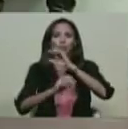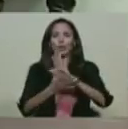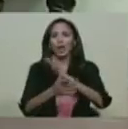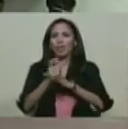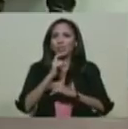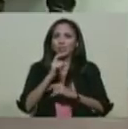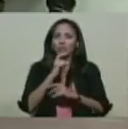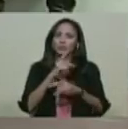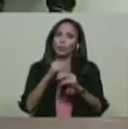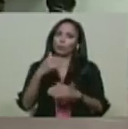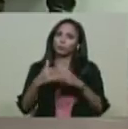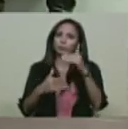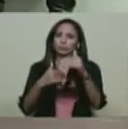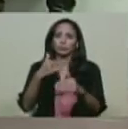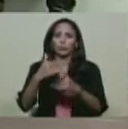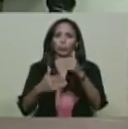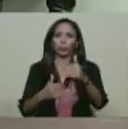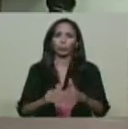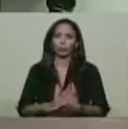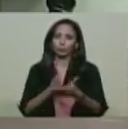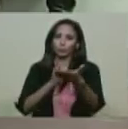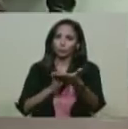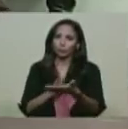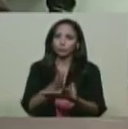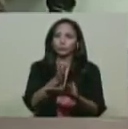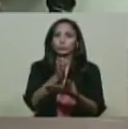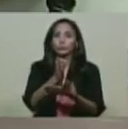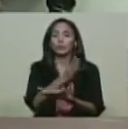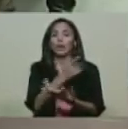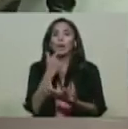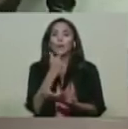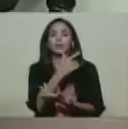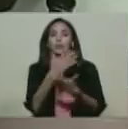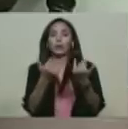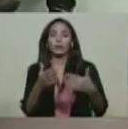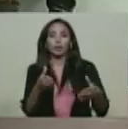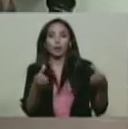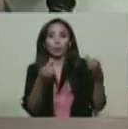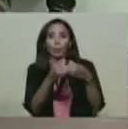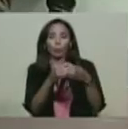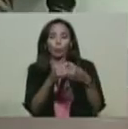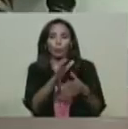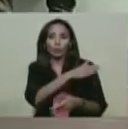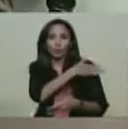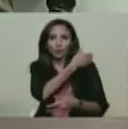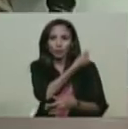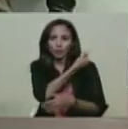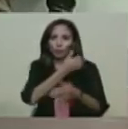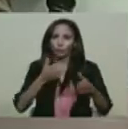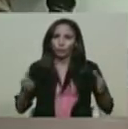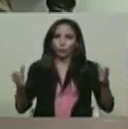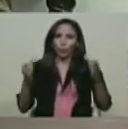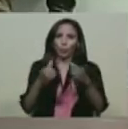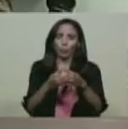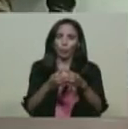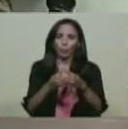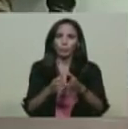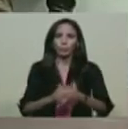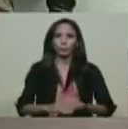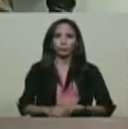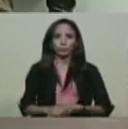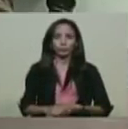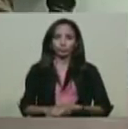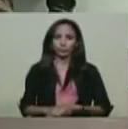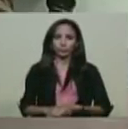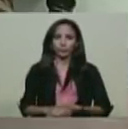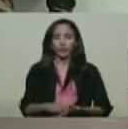de avance. Y me dicen que la junta directiva espuria del Parlamento